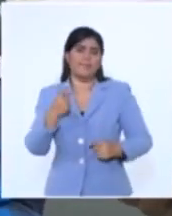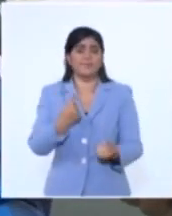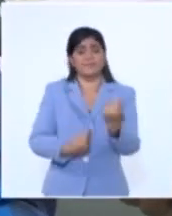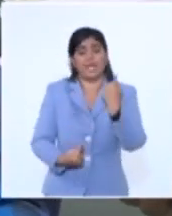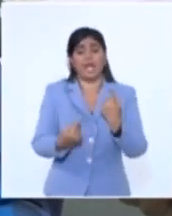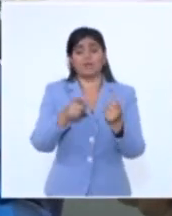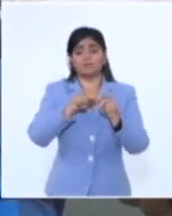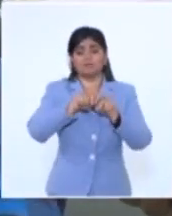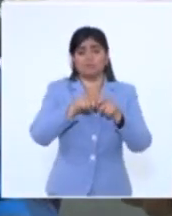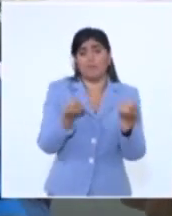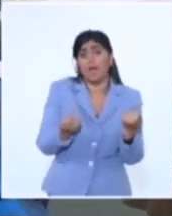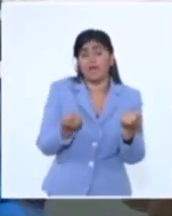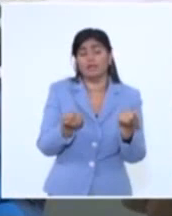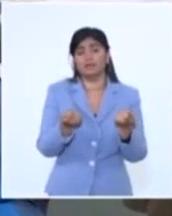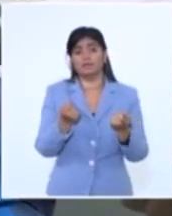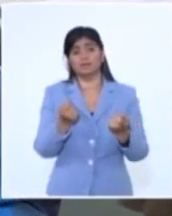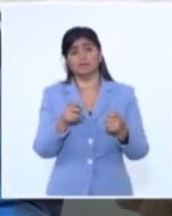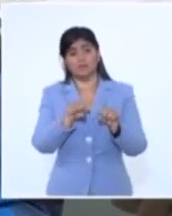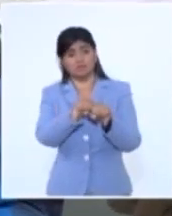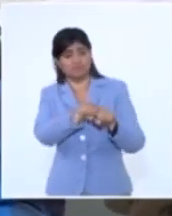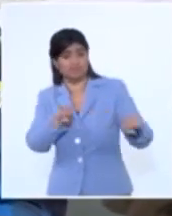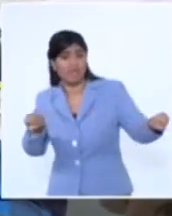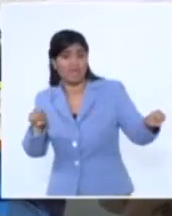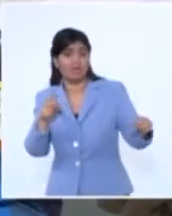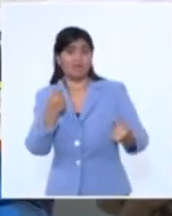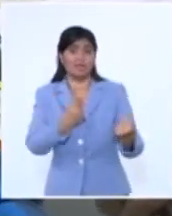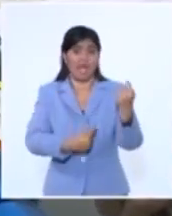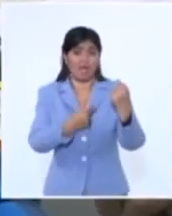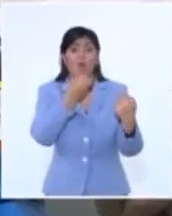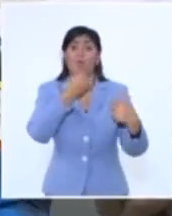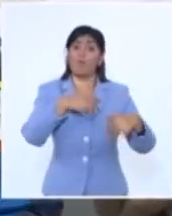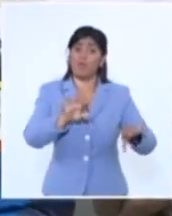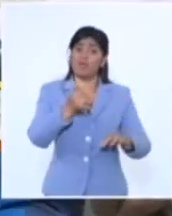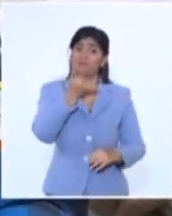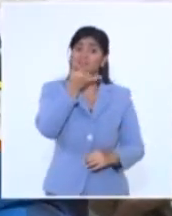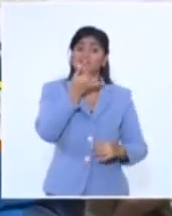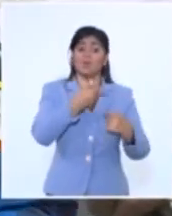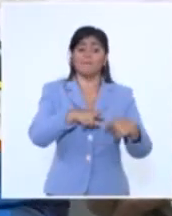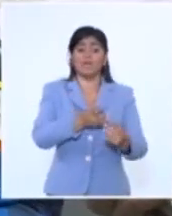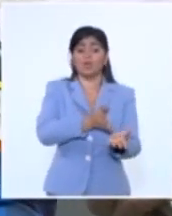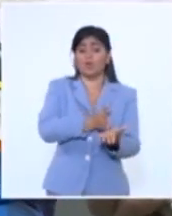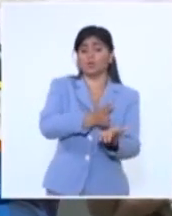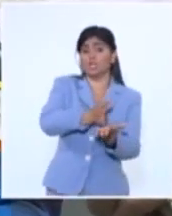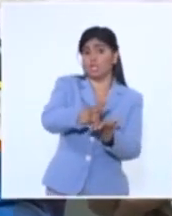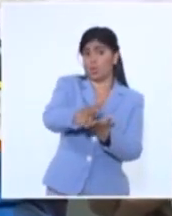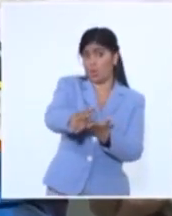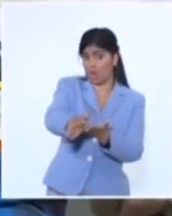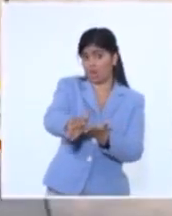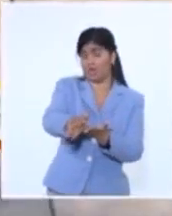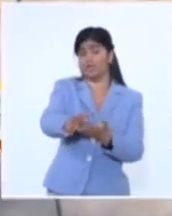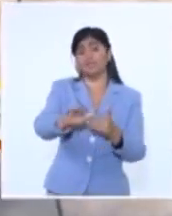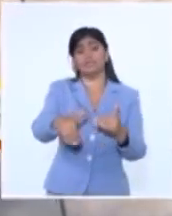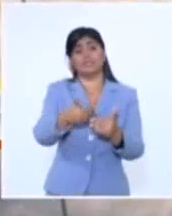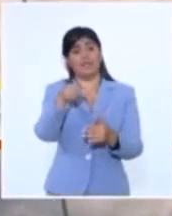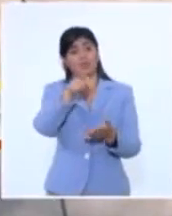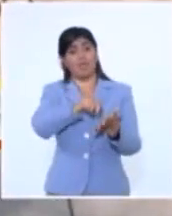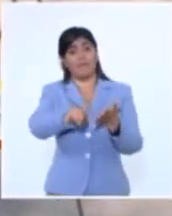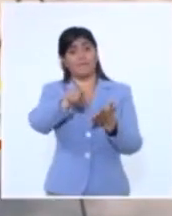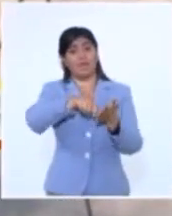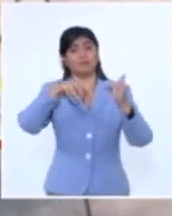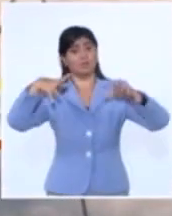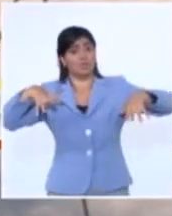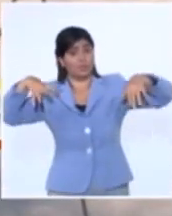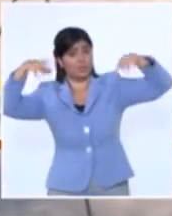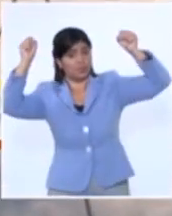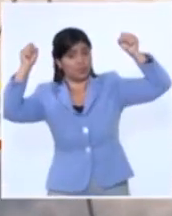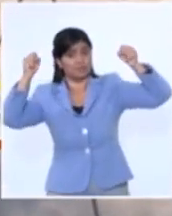generadora, puede ocurrir algún nivel de afectación, pero de mantenerse las condiciones que tenemos estimadas para el día de hoy, no debe ocurrir